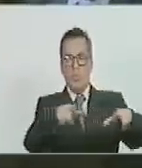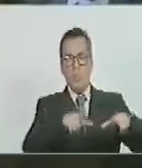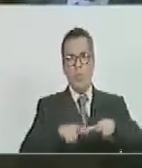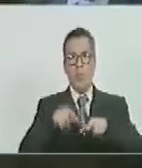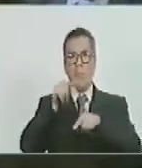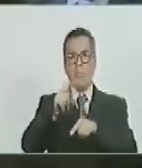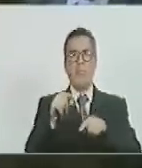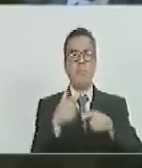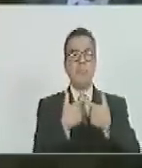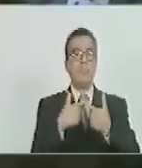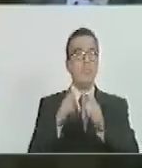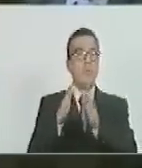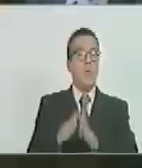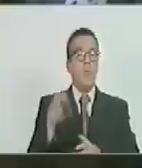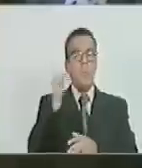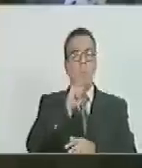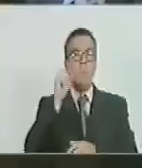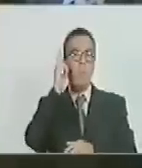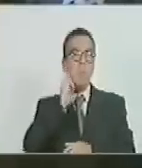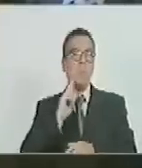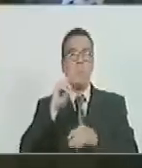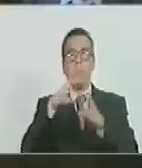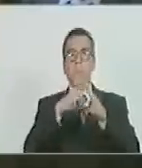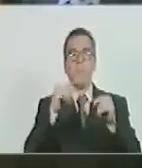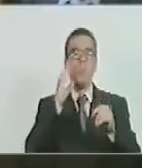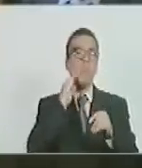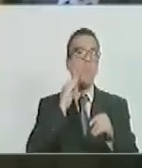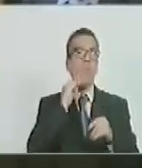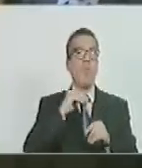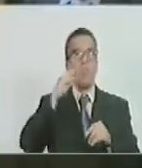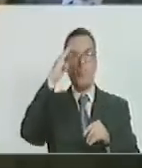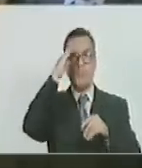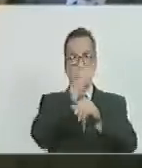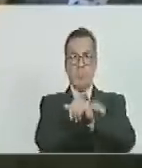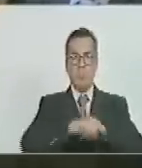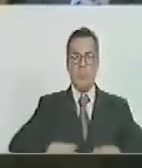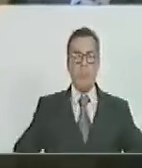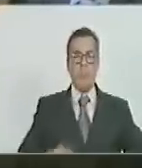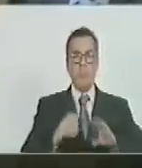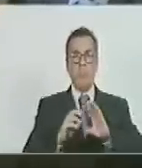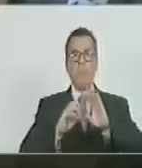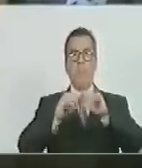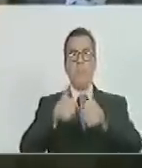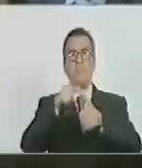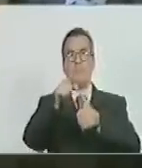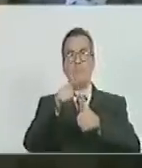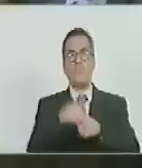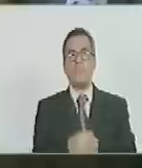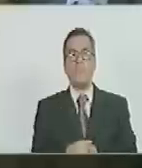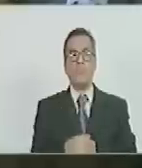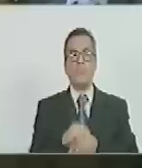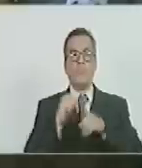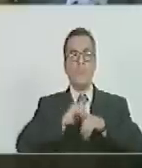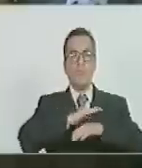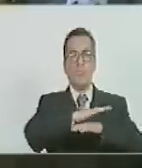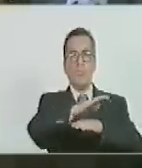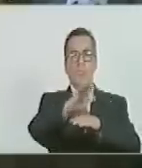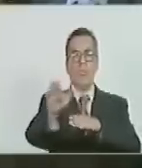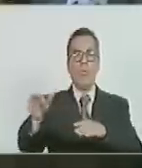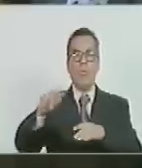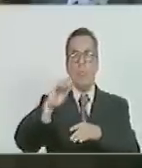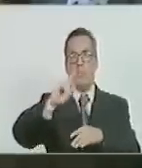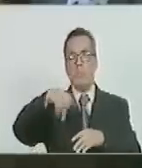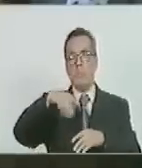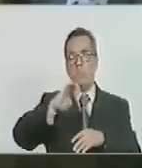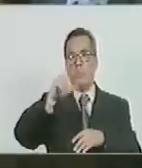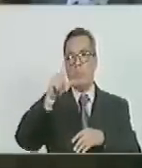que el libertador Simón Bolívar, con toda la experiencia militar que arrancaba desde las sabanas de Pegones y que